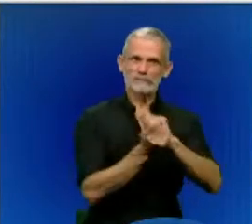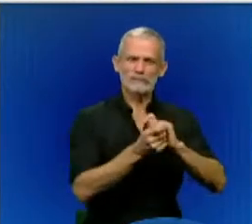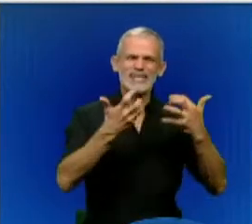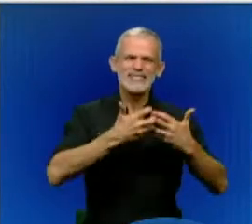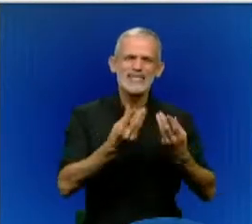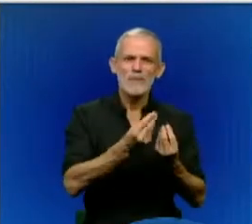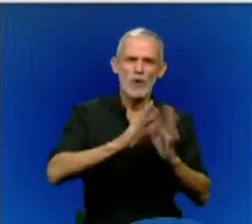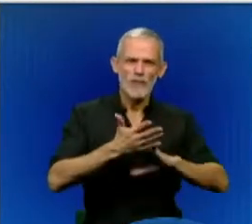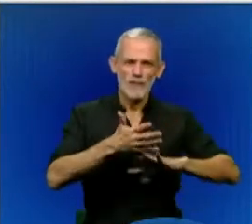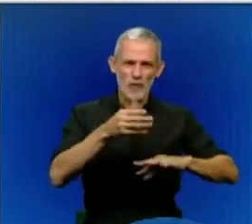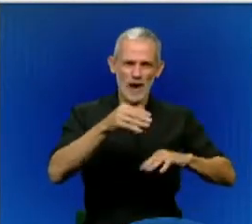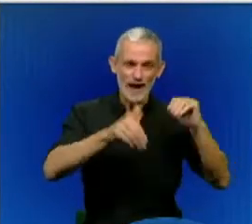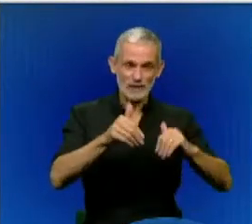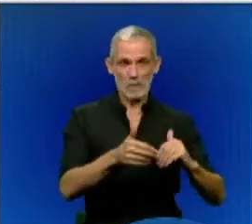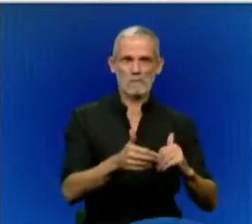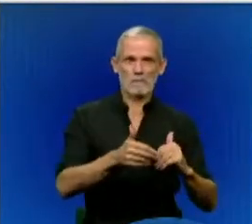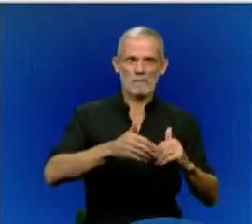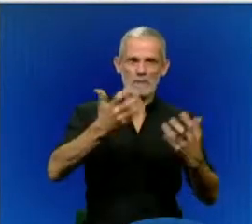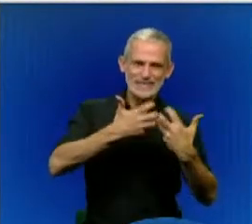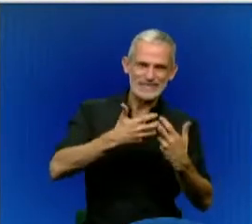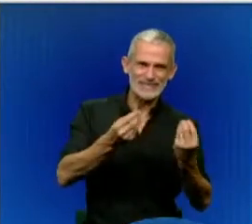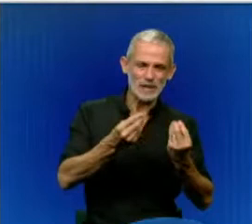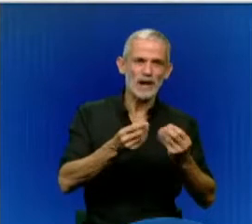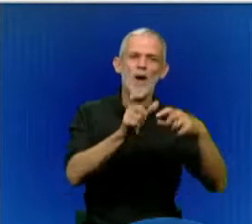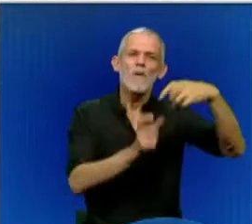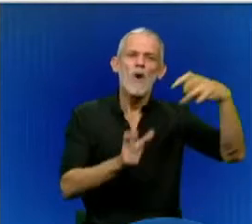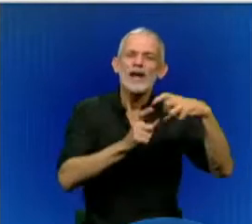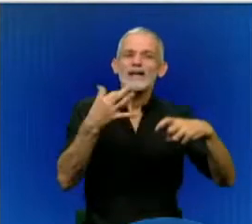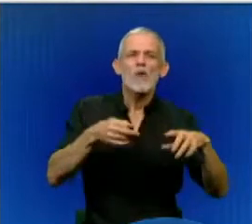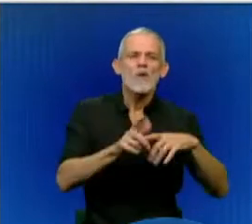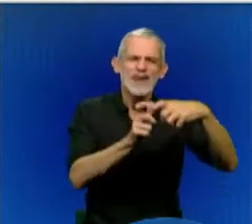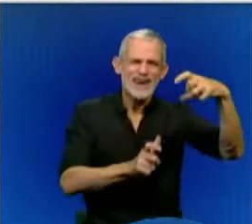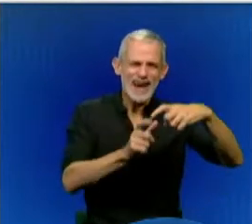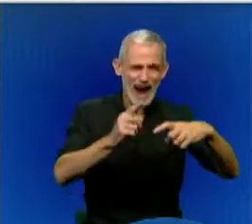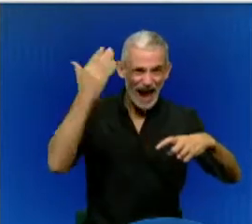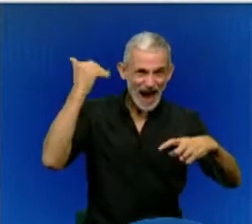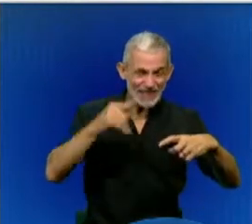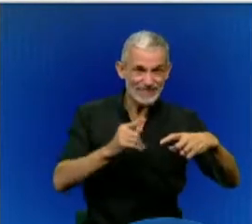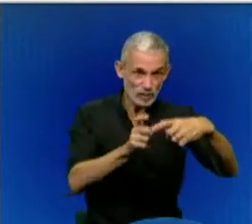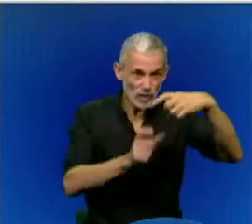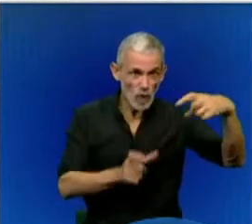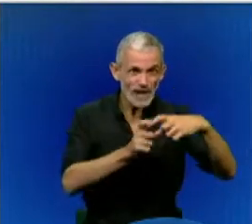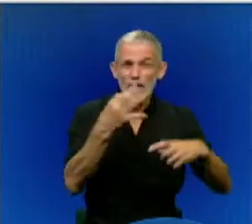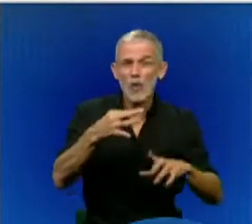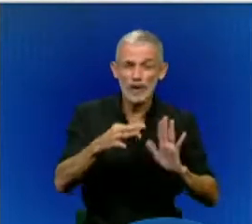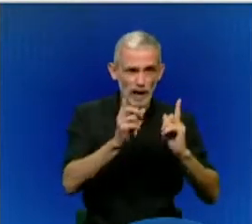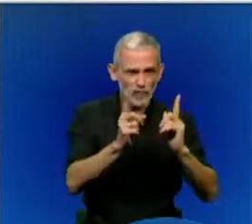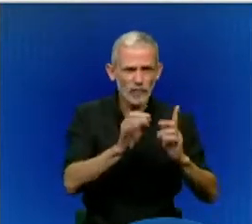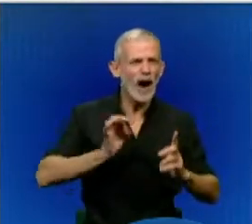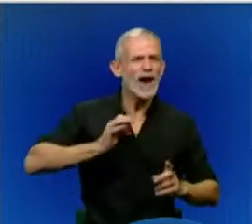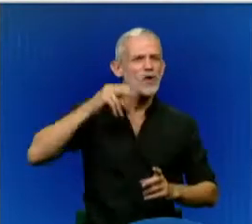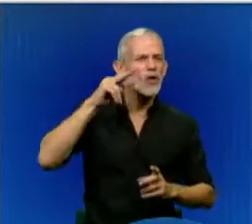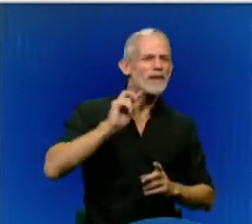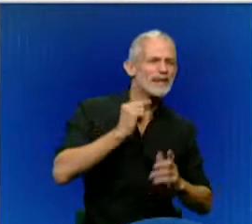sistema, ¿no? Que justamente el sistema era el sistema de boleta única que existe y estaba vigente, estuvo vigente del 2013